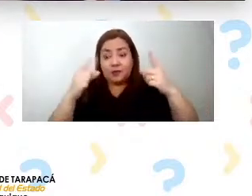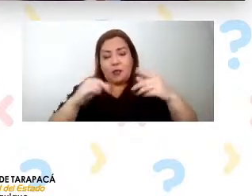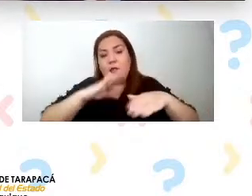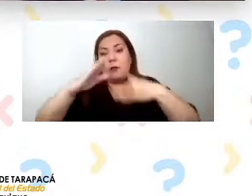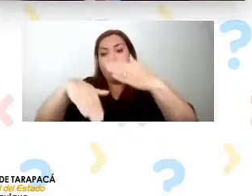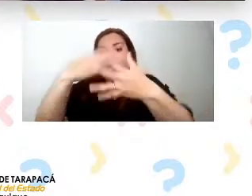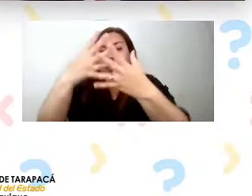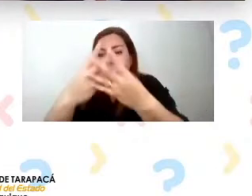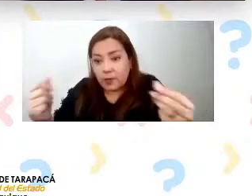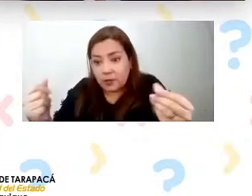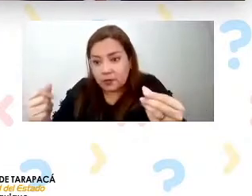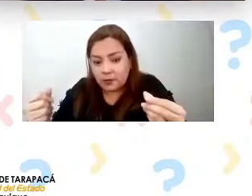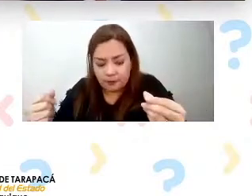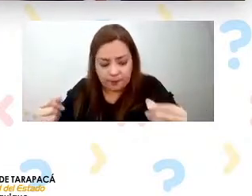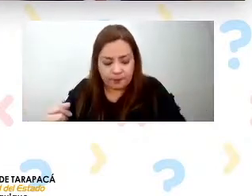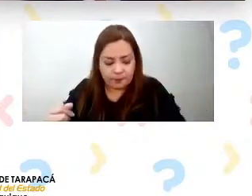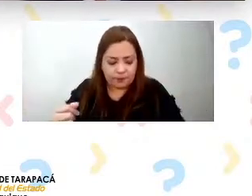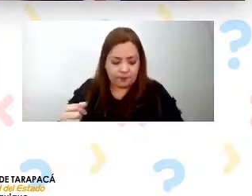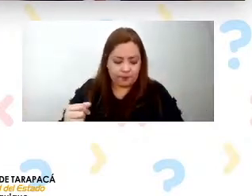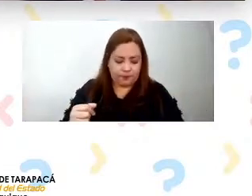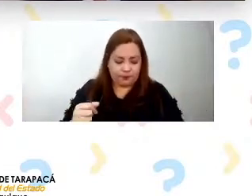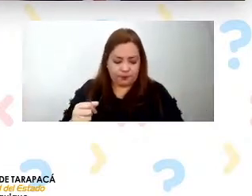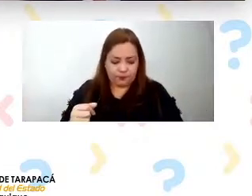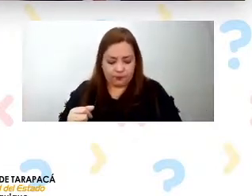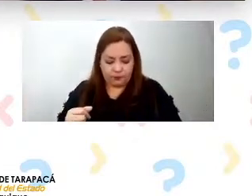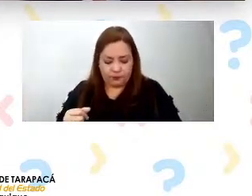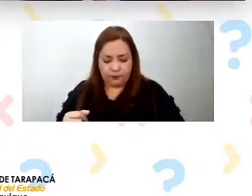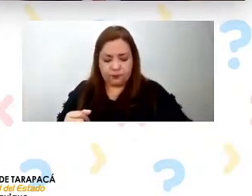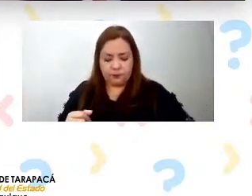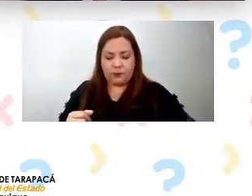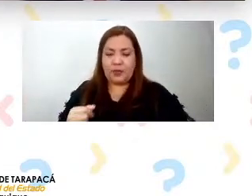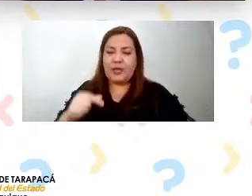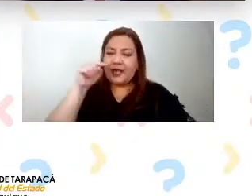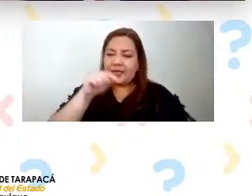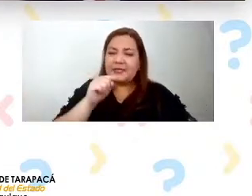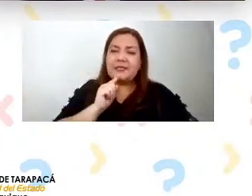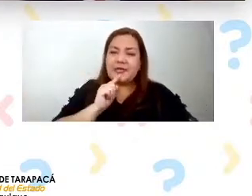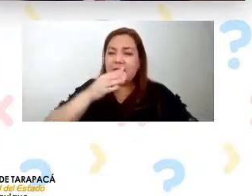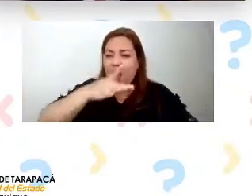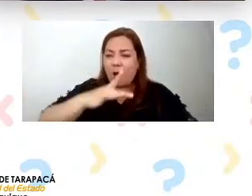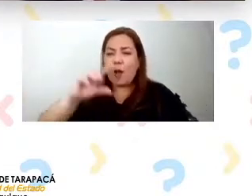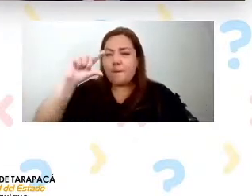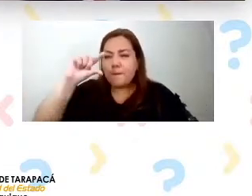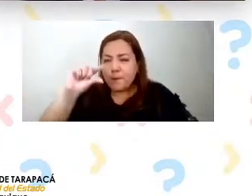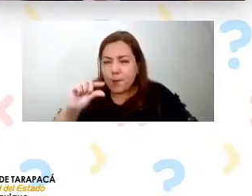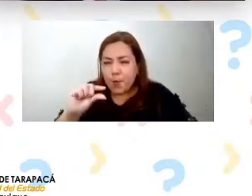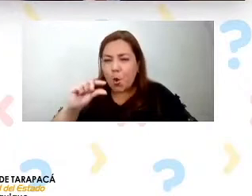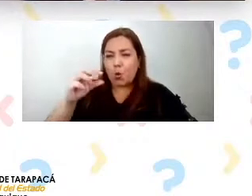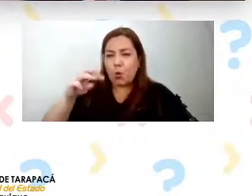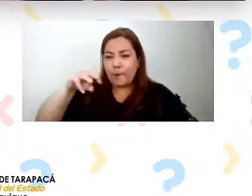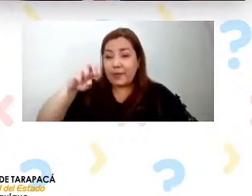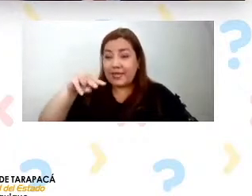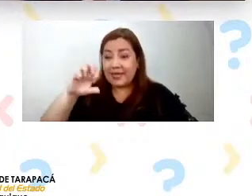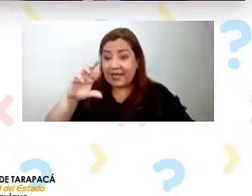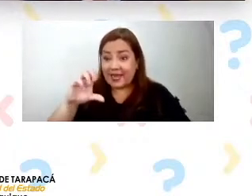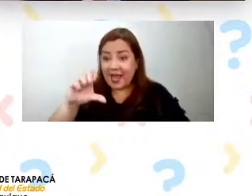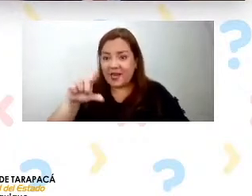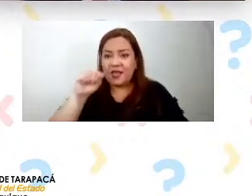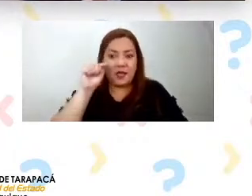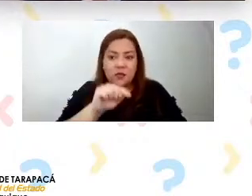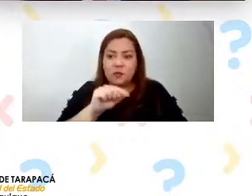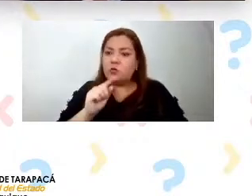desaparecen, efectivamente tienen aguas muy poco mineralizadas. Eso significa que son aguas de